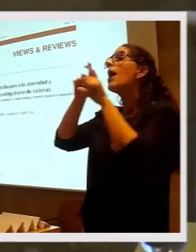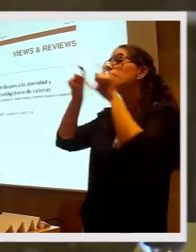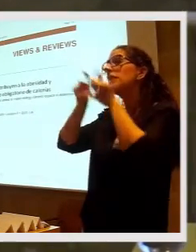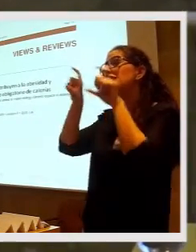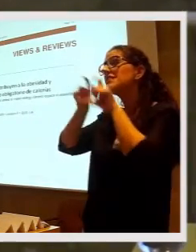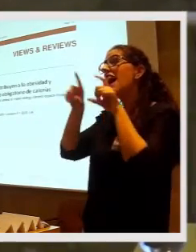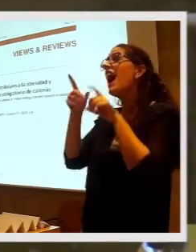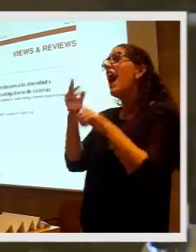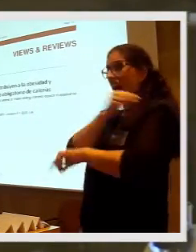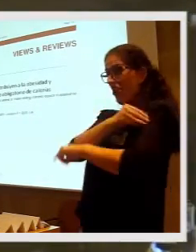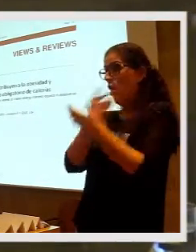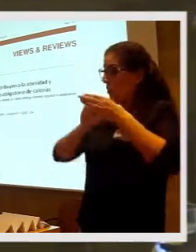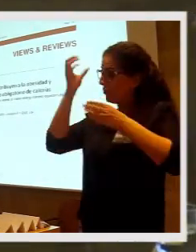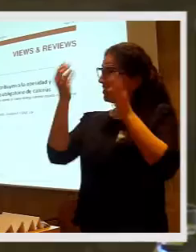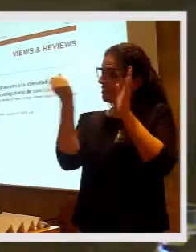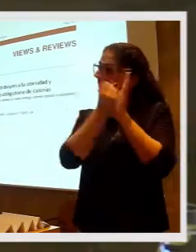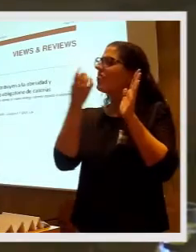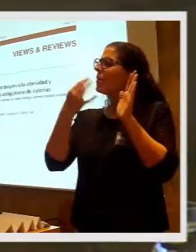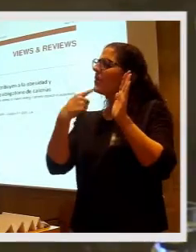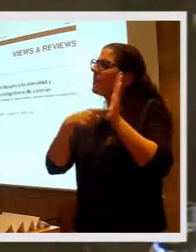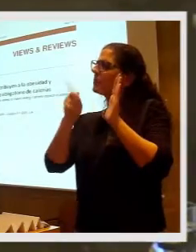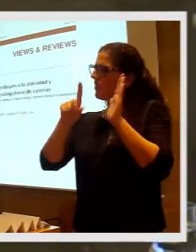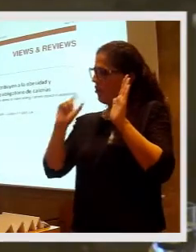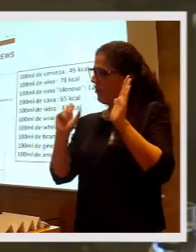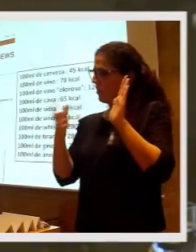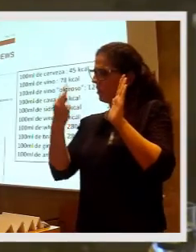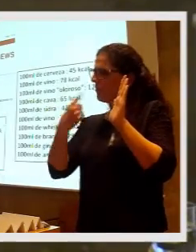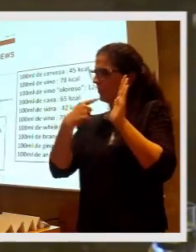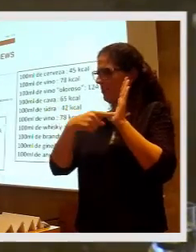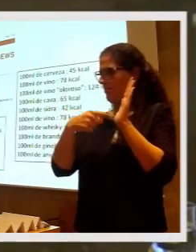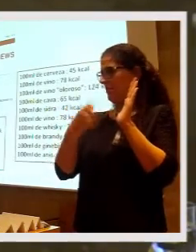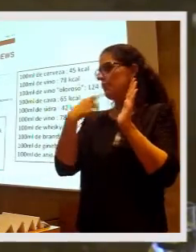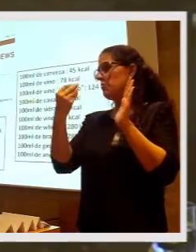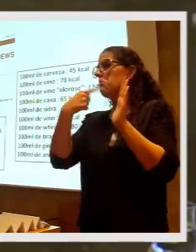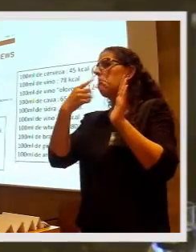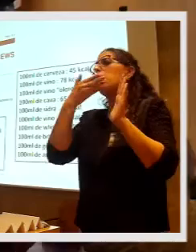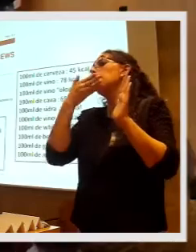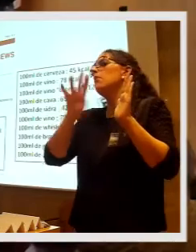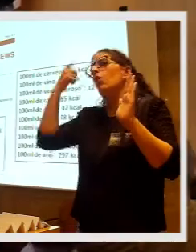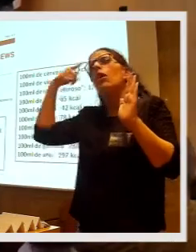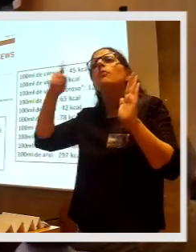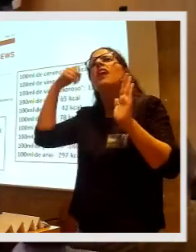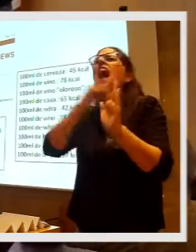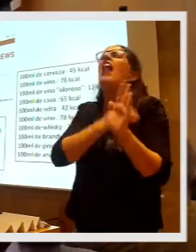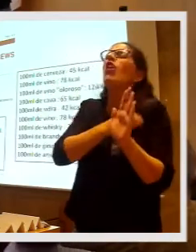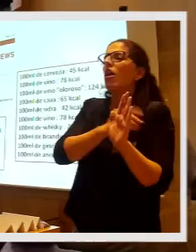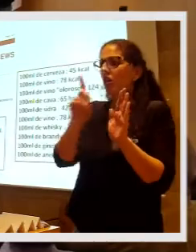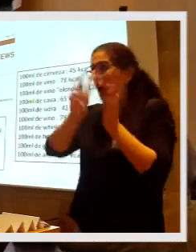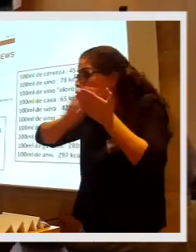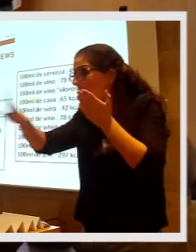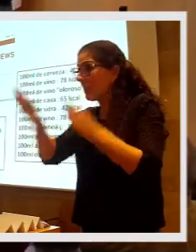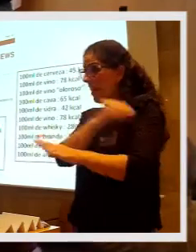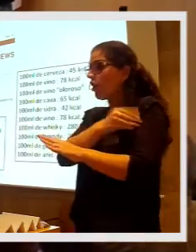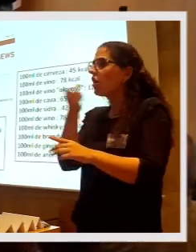las calorías que contienen todo lo que ingerimos con alcohol, que como veréis, pues son bastantes. Fijaros que, aunque y